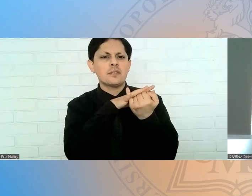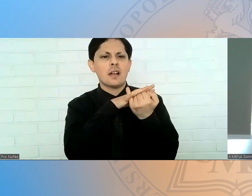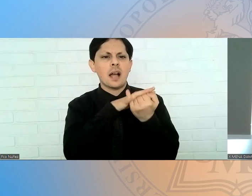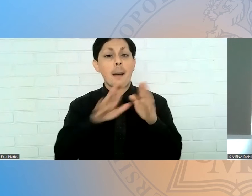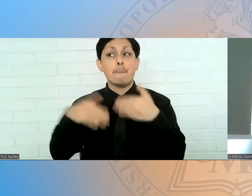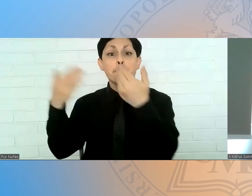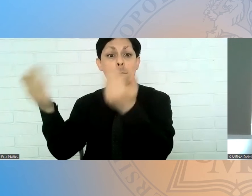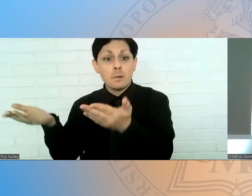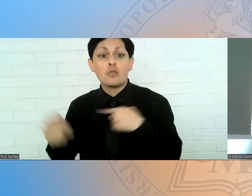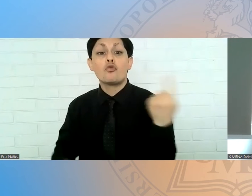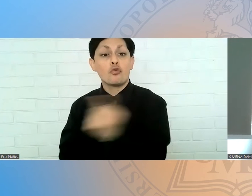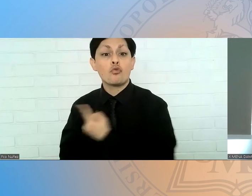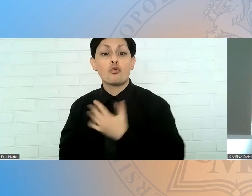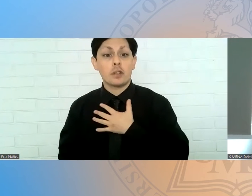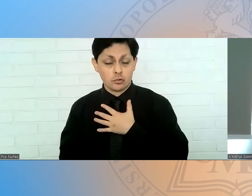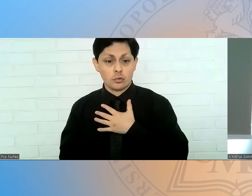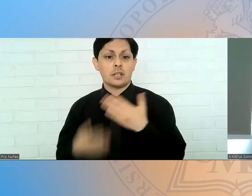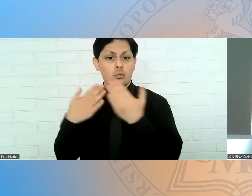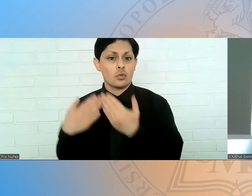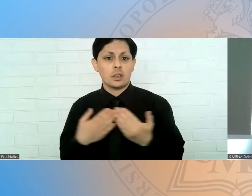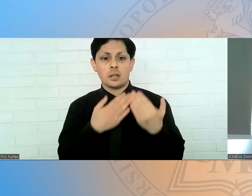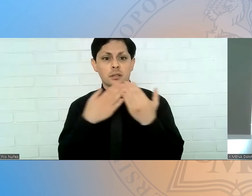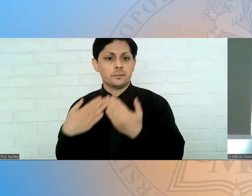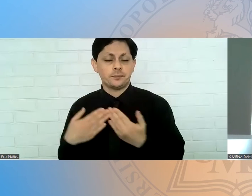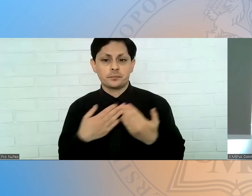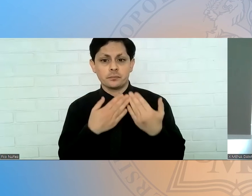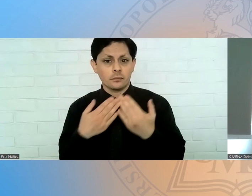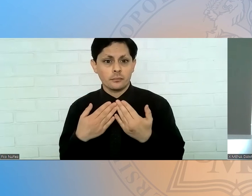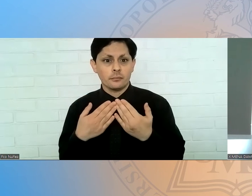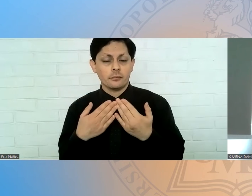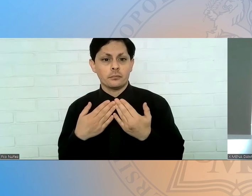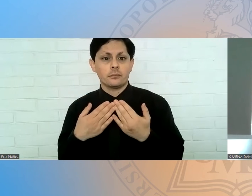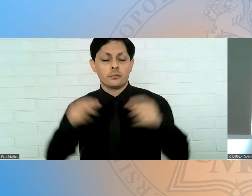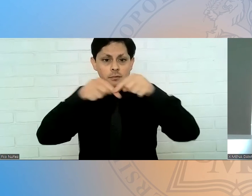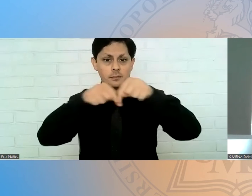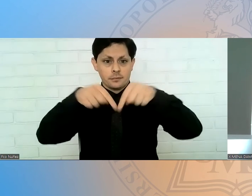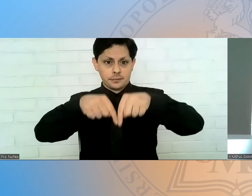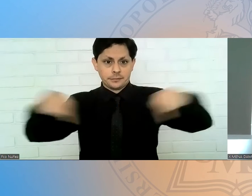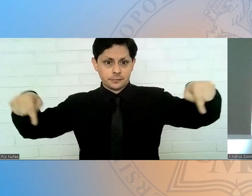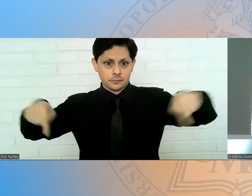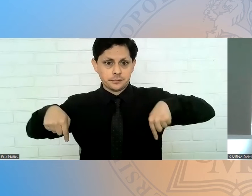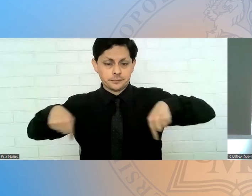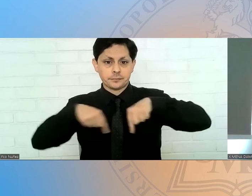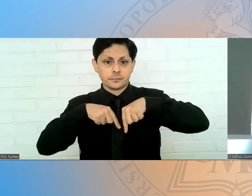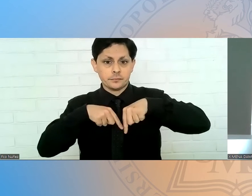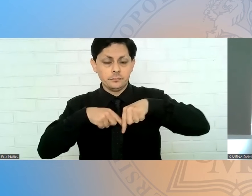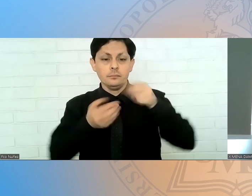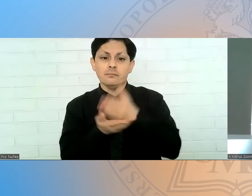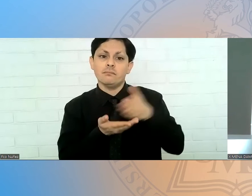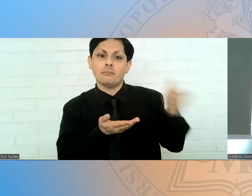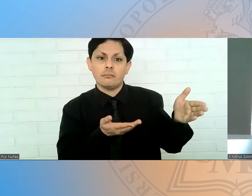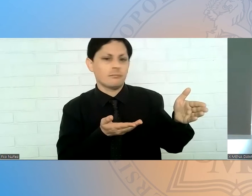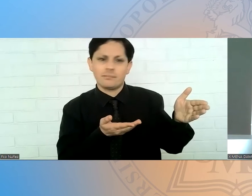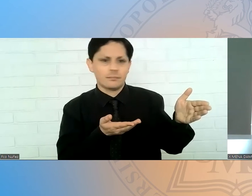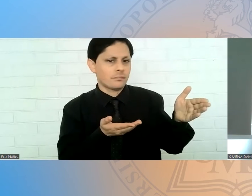hacia este campo de equipo de aula, ya no de ser externa a la sala de clase, sino ya dentro de